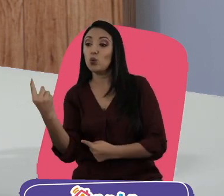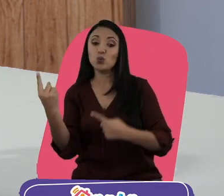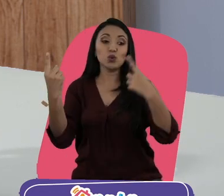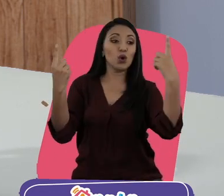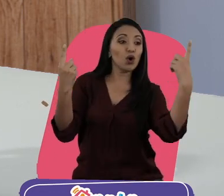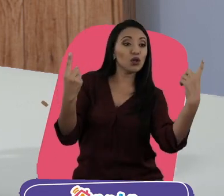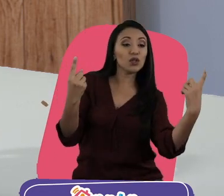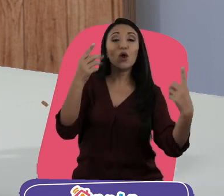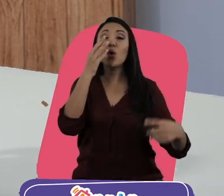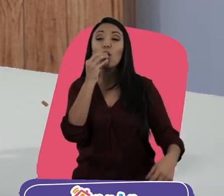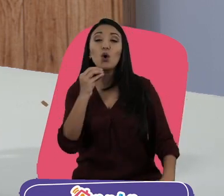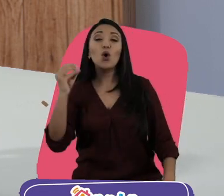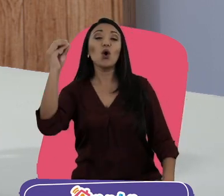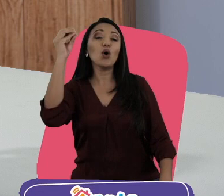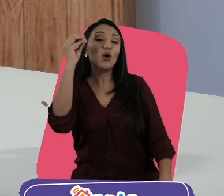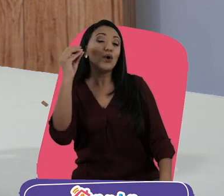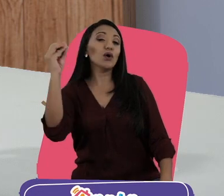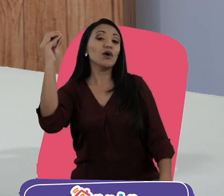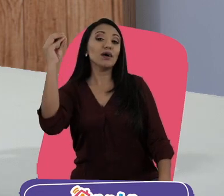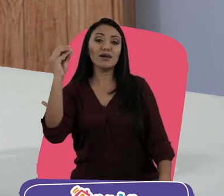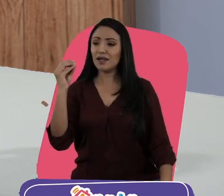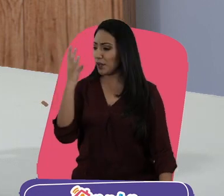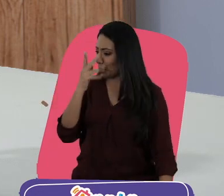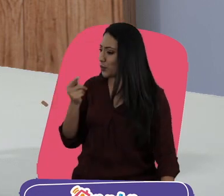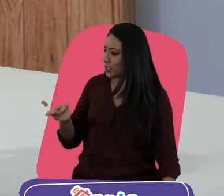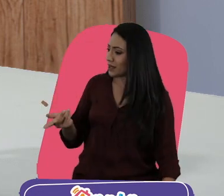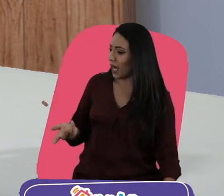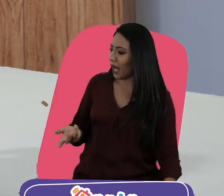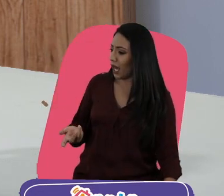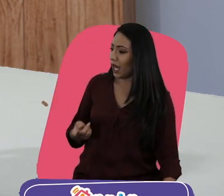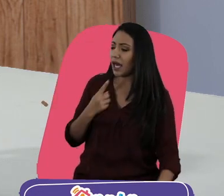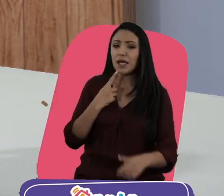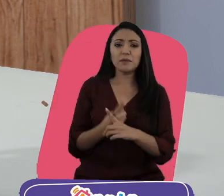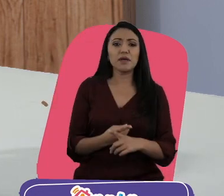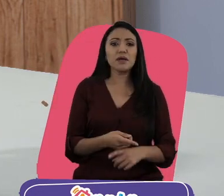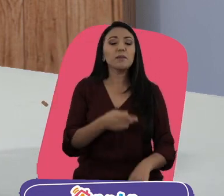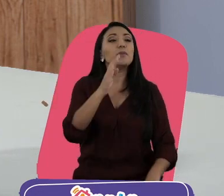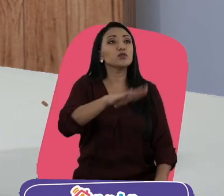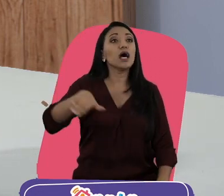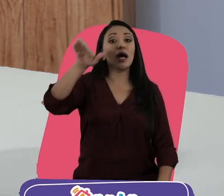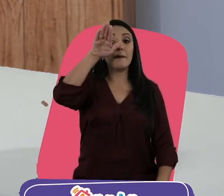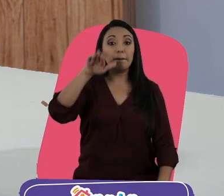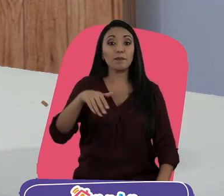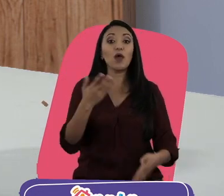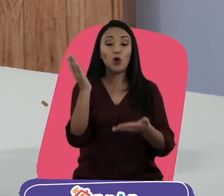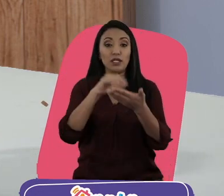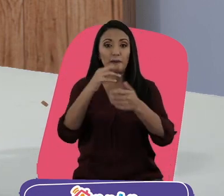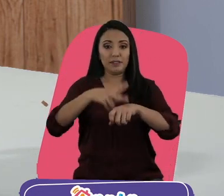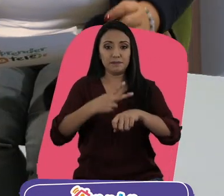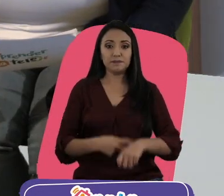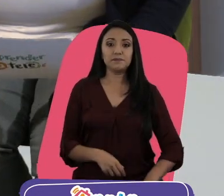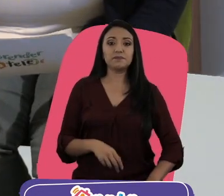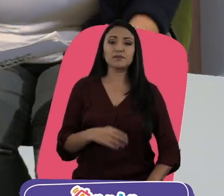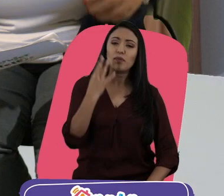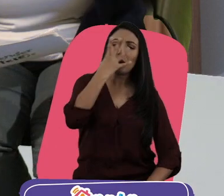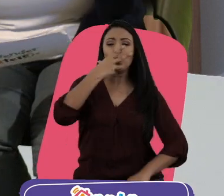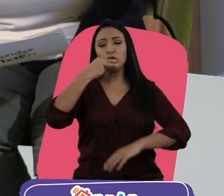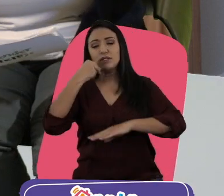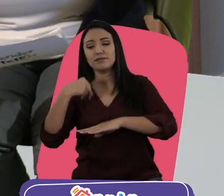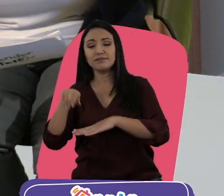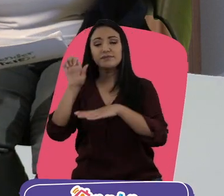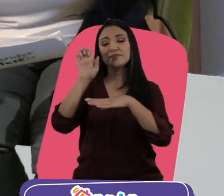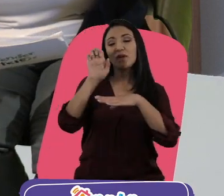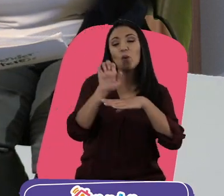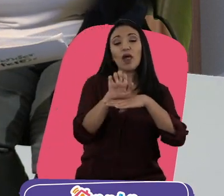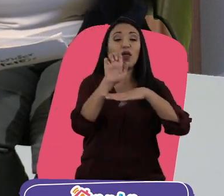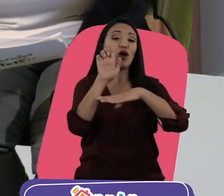uno del otro. Me encanta, nos quedó genial. Quedó. ¿Qué tal, vamos desde arriba? Perfecto.